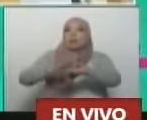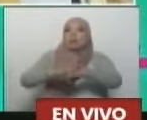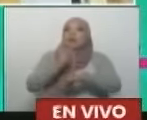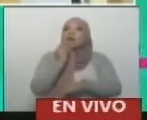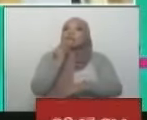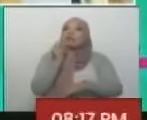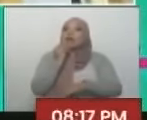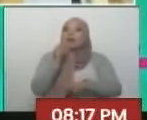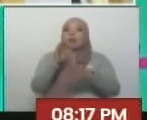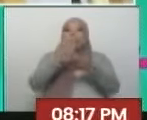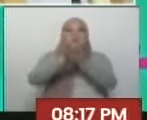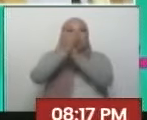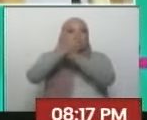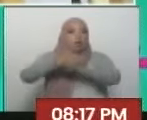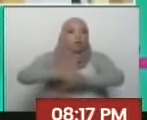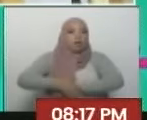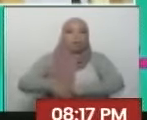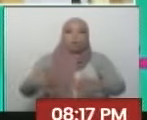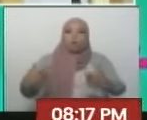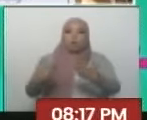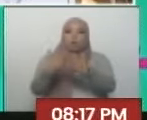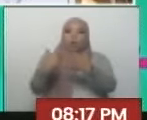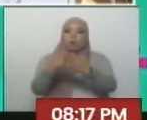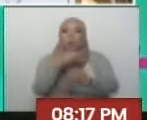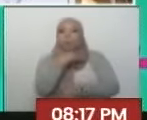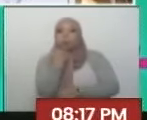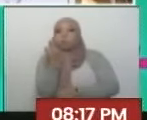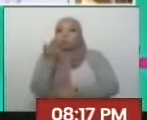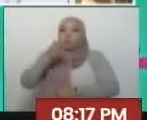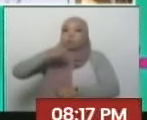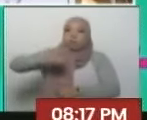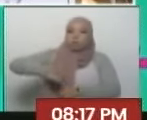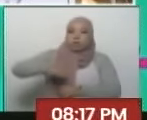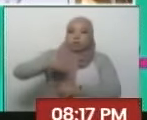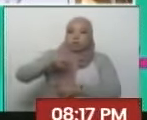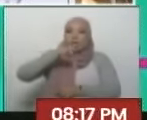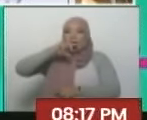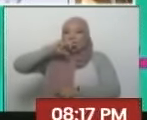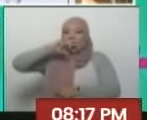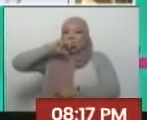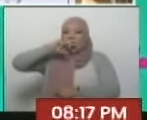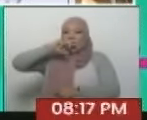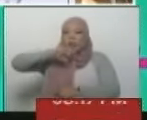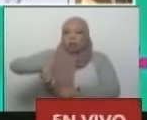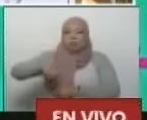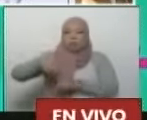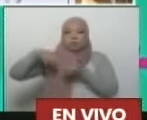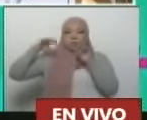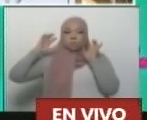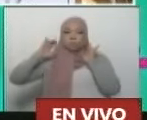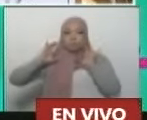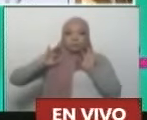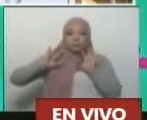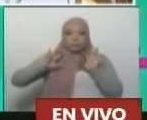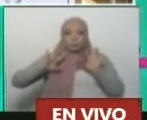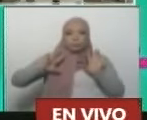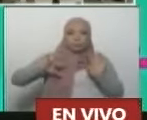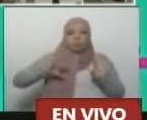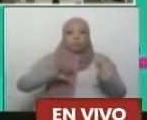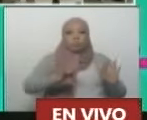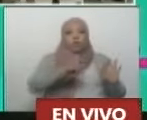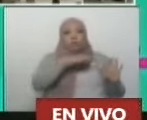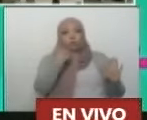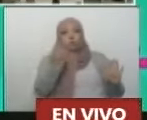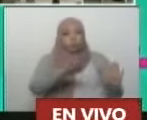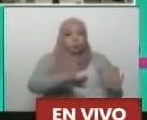se detenga la guerra de genocidio, de razia, de desplazamiento forzado y de asesinato